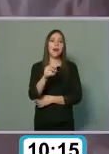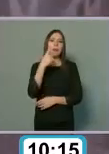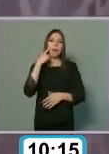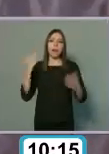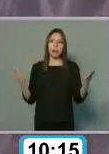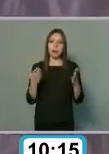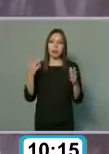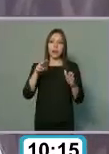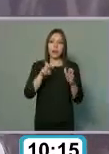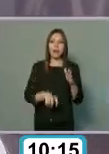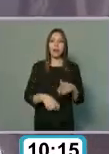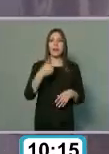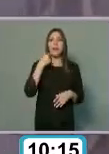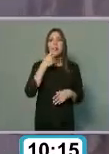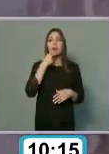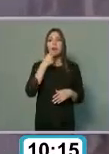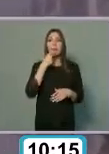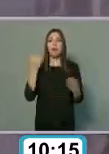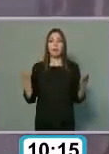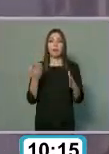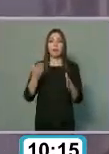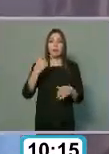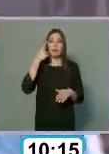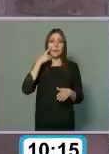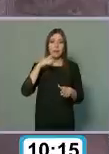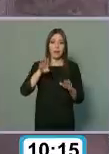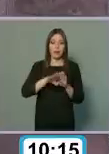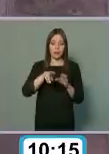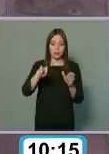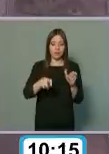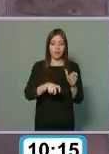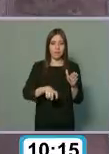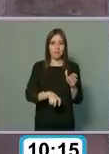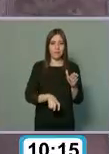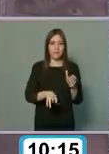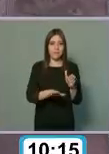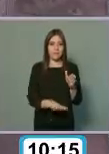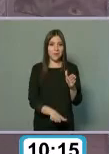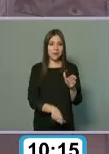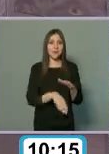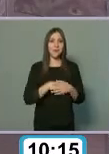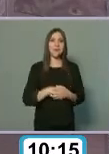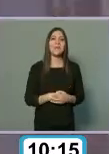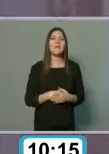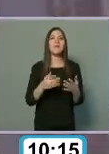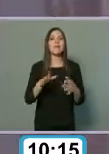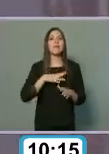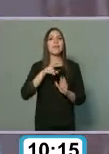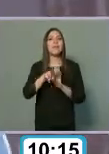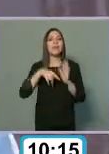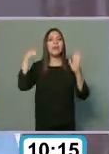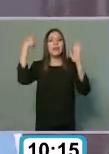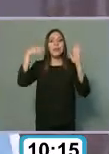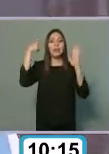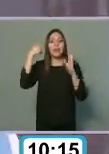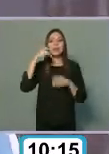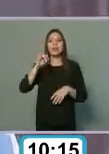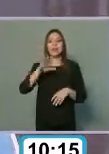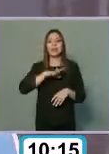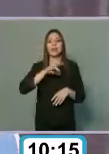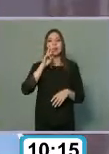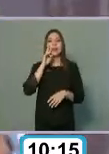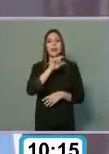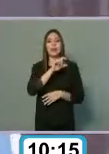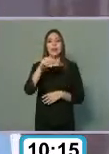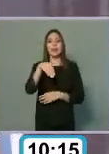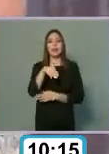vaya el hombre hasta abajo. Ah, bueno. Oye, y cuéntanos, ¿hay videoclips de los sencillos? Sí, sí, me pueden encontrar en todas las redes sociales, en Melicia